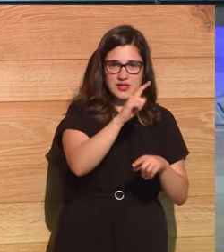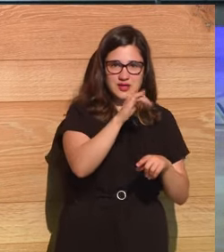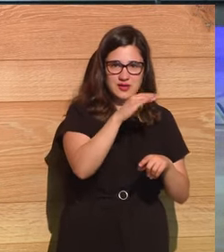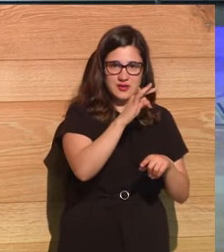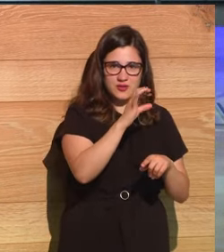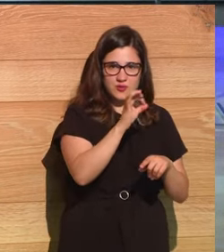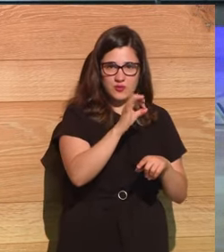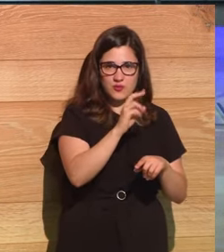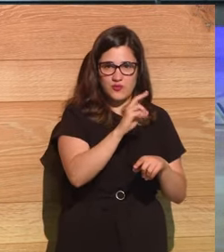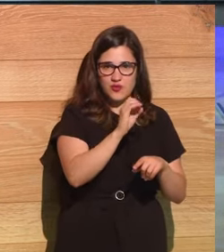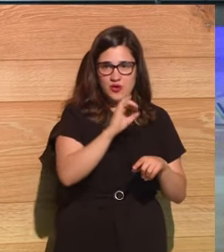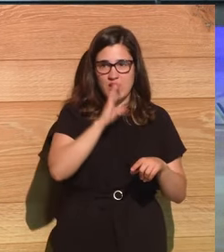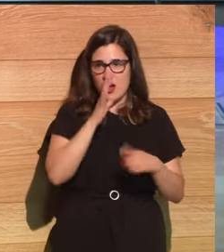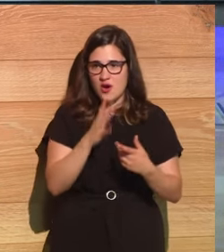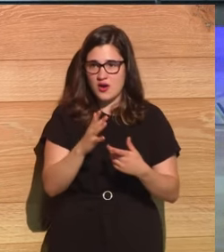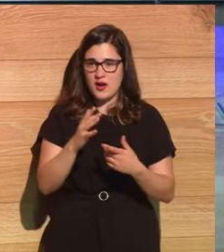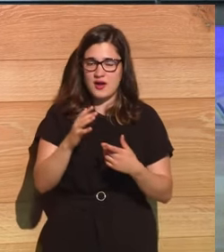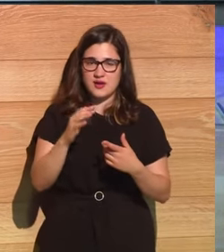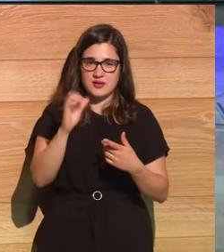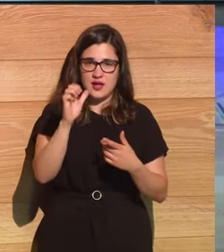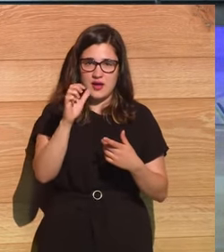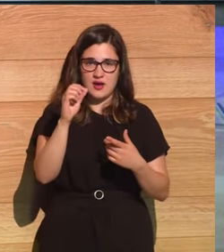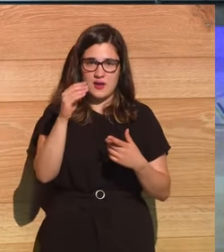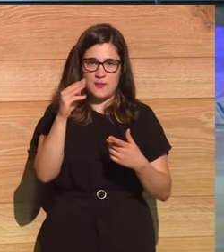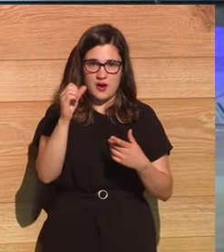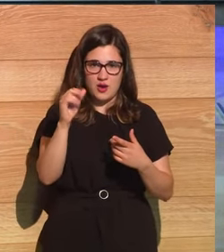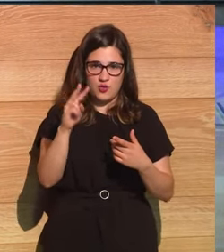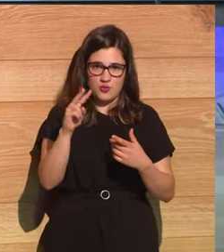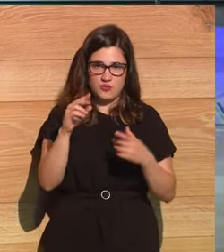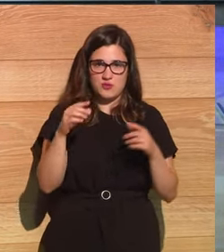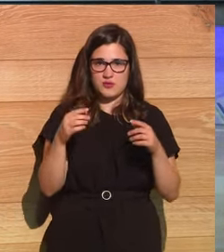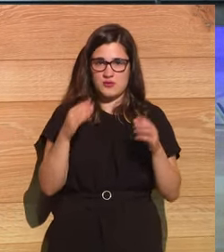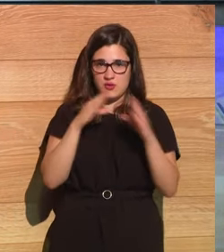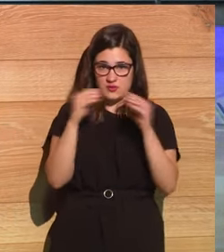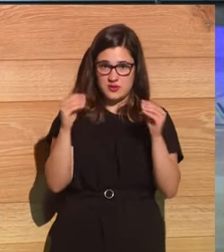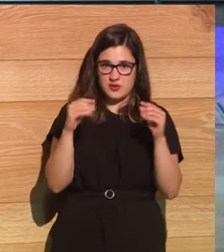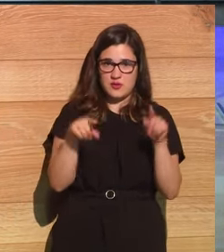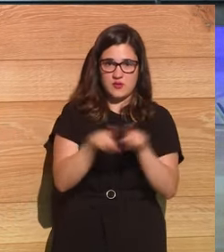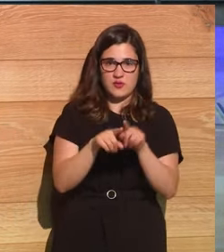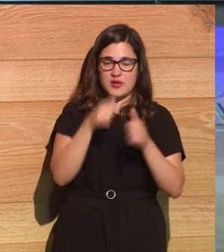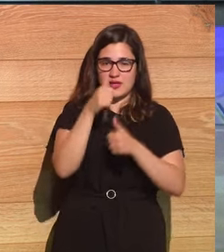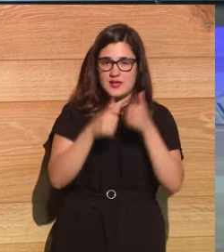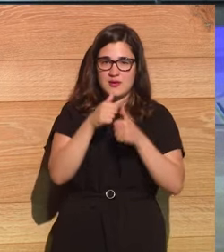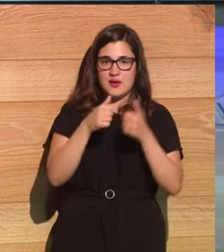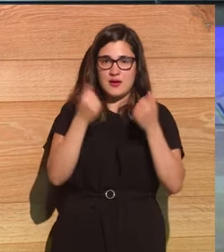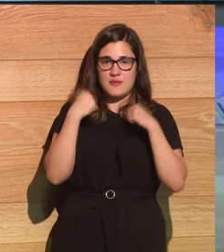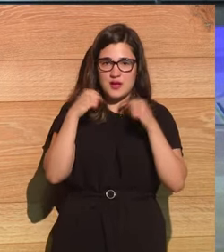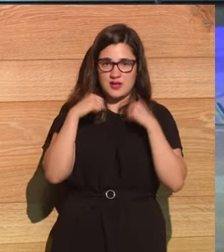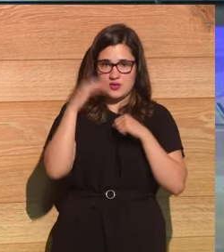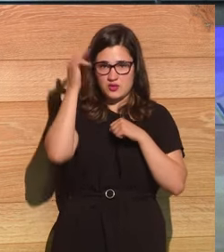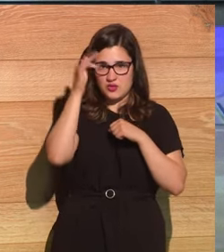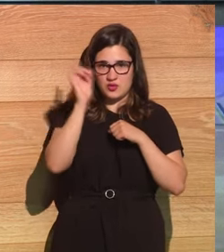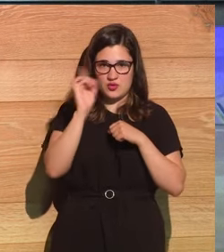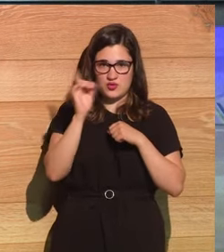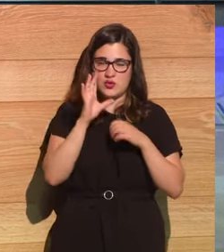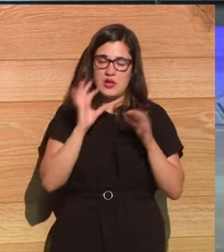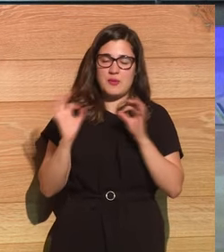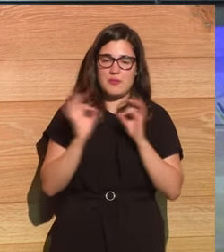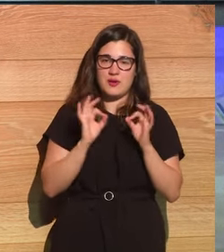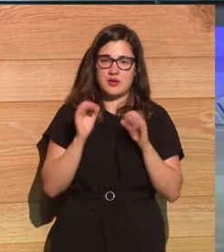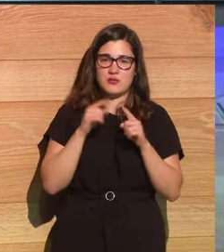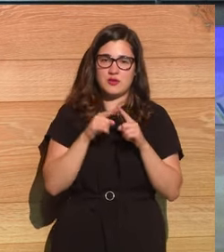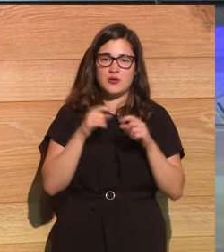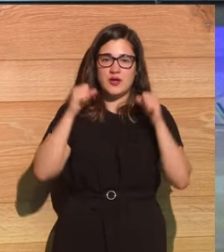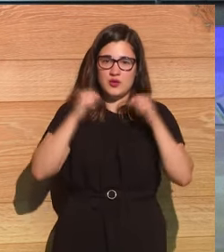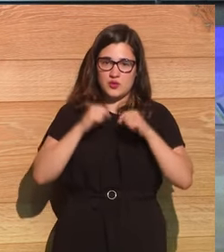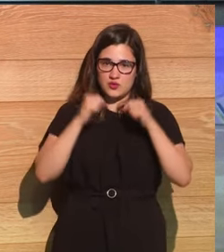como ese examen, pero práctico, no teórico, porque te preparas a ser adulto. Ya tienes todas las competencias, tienes que